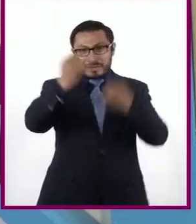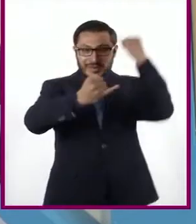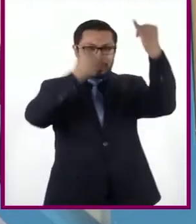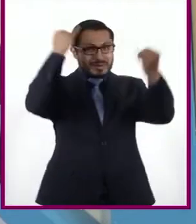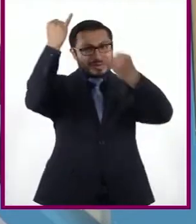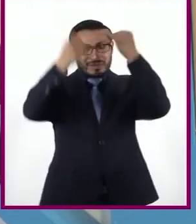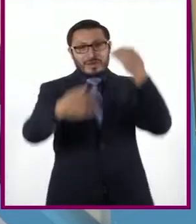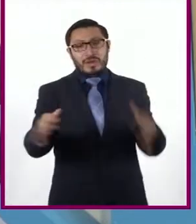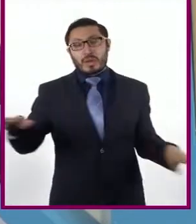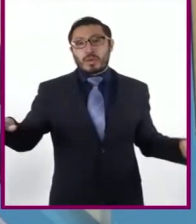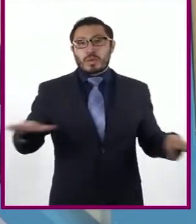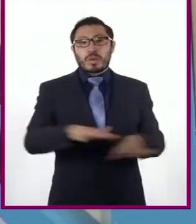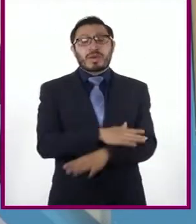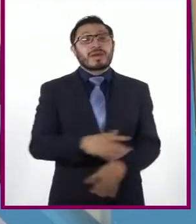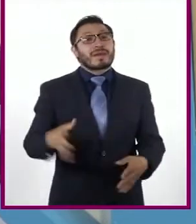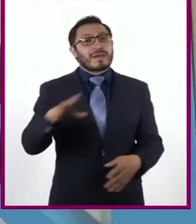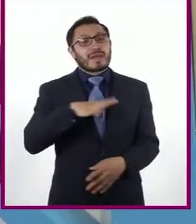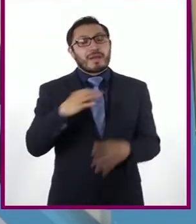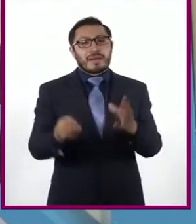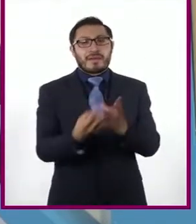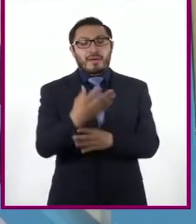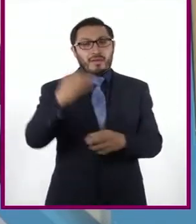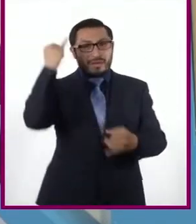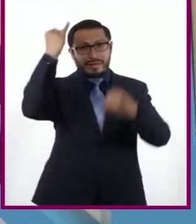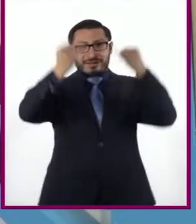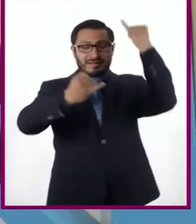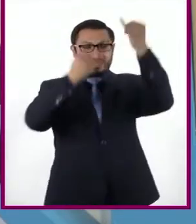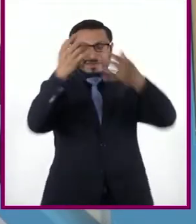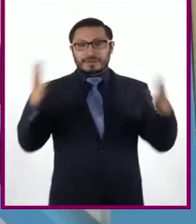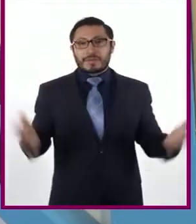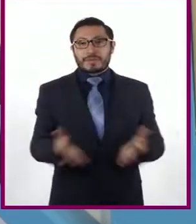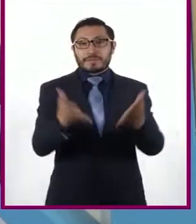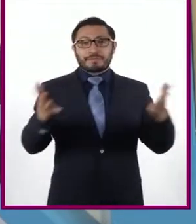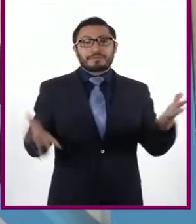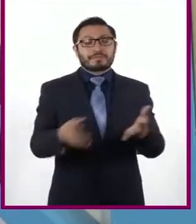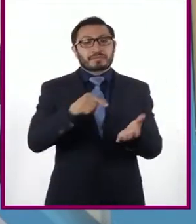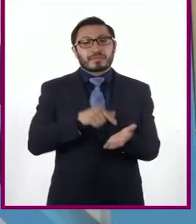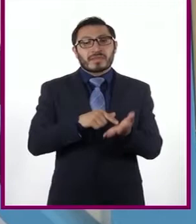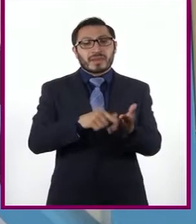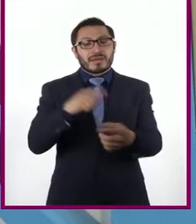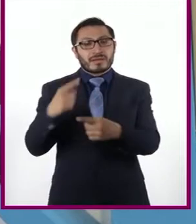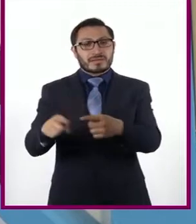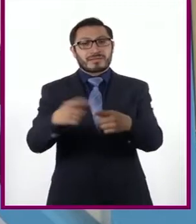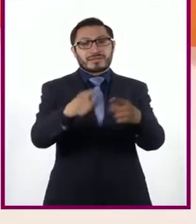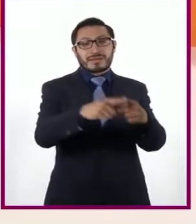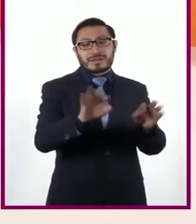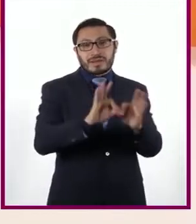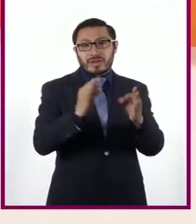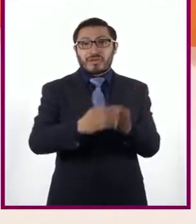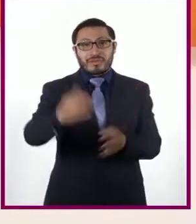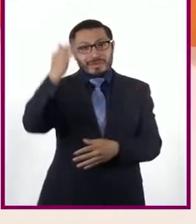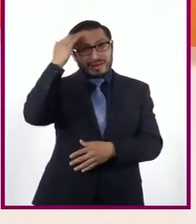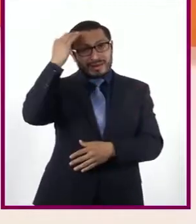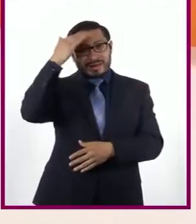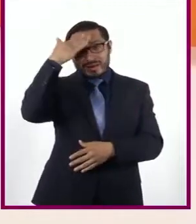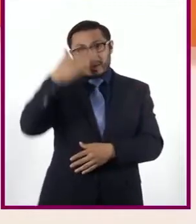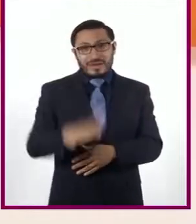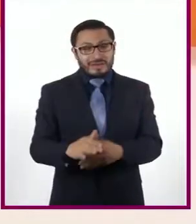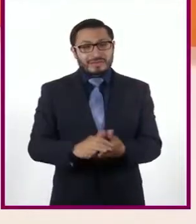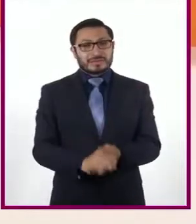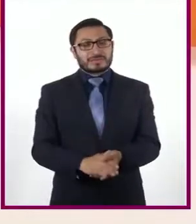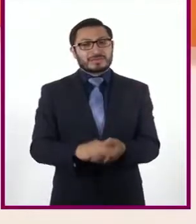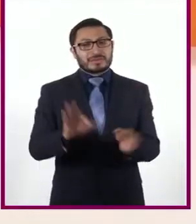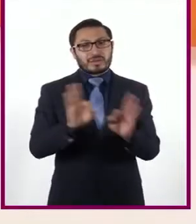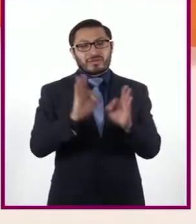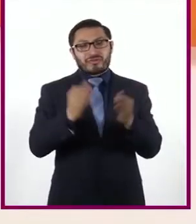evolucionado, incorporaba nuevas ideas y se enriquecía con propuestas de diversos campos del saber. Los planteamientos